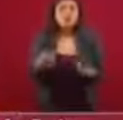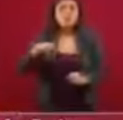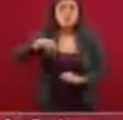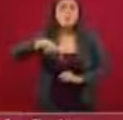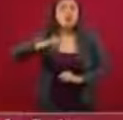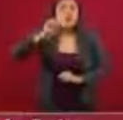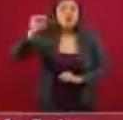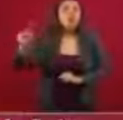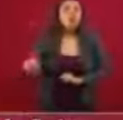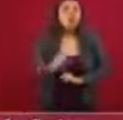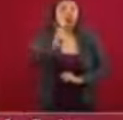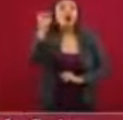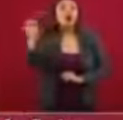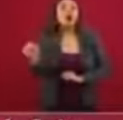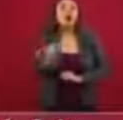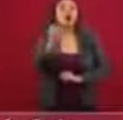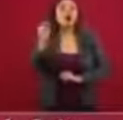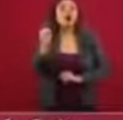afortunadamente